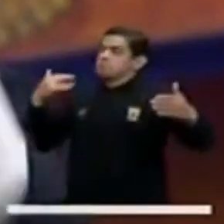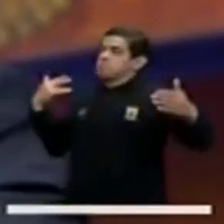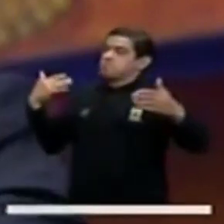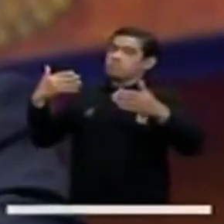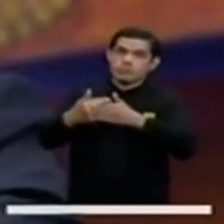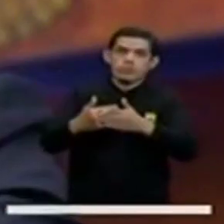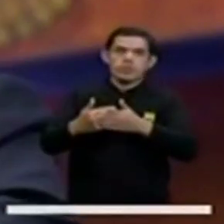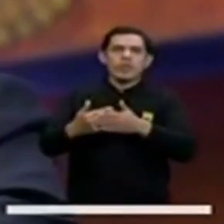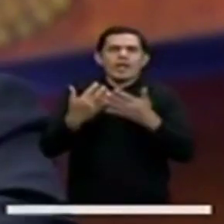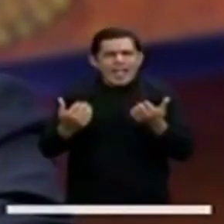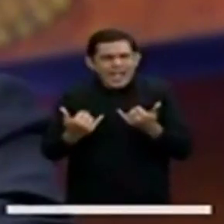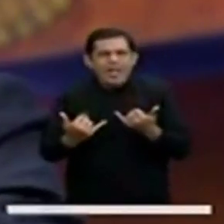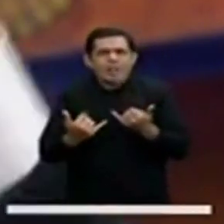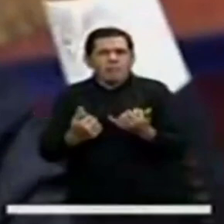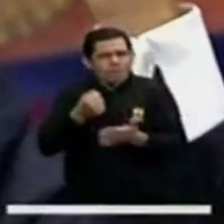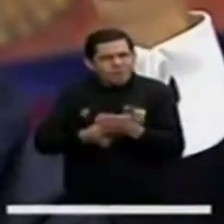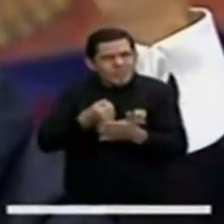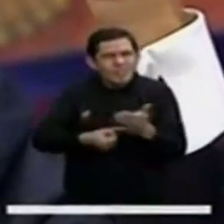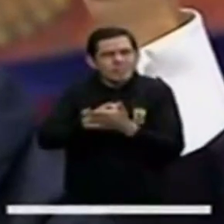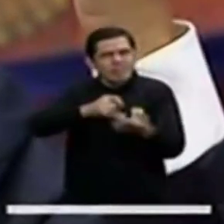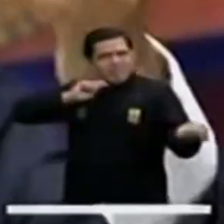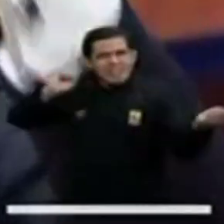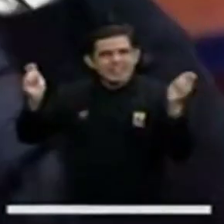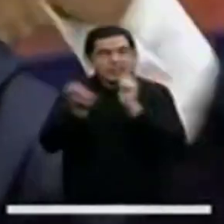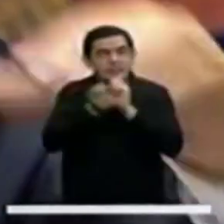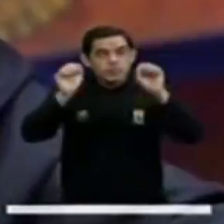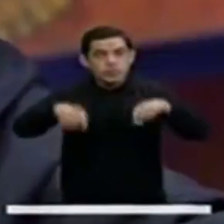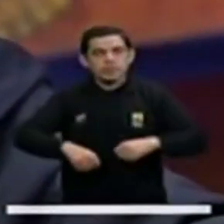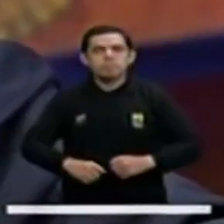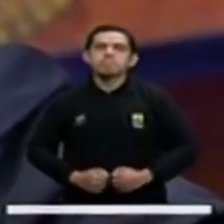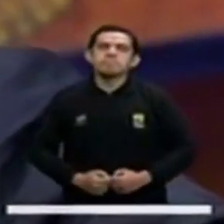Atrevámonos, ecuatorianos, a cambiar. Por último,